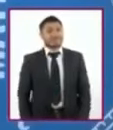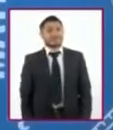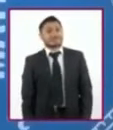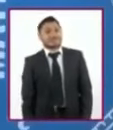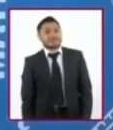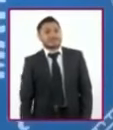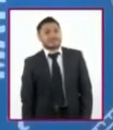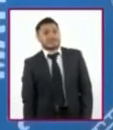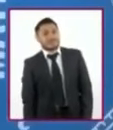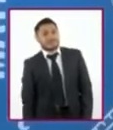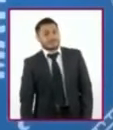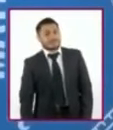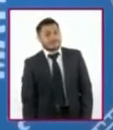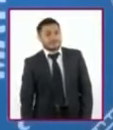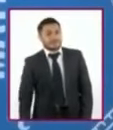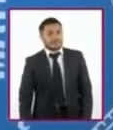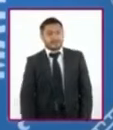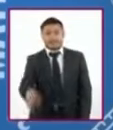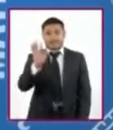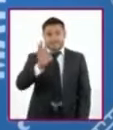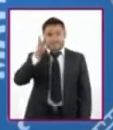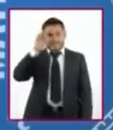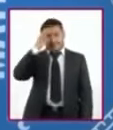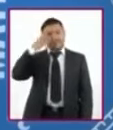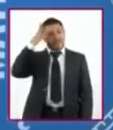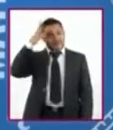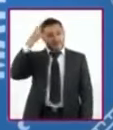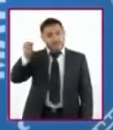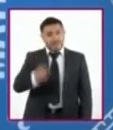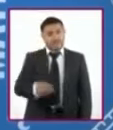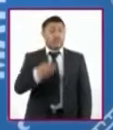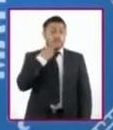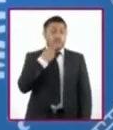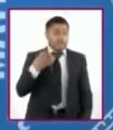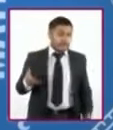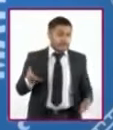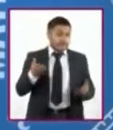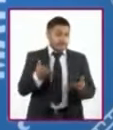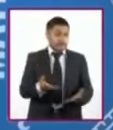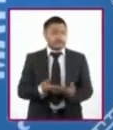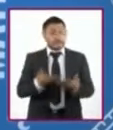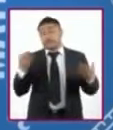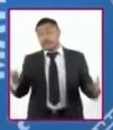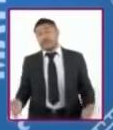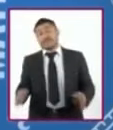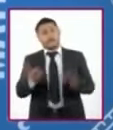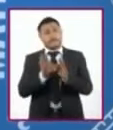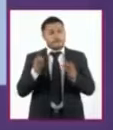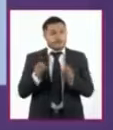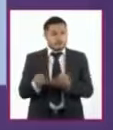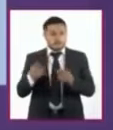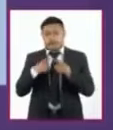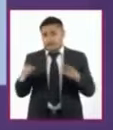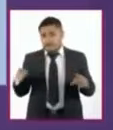Ya hemos recordado el concepto de eje de simetría. Apliquémoslo, ahora con figuras